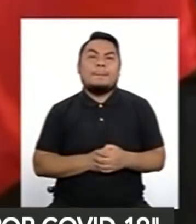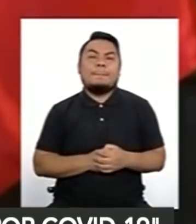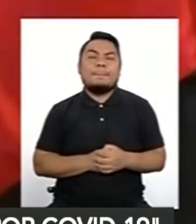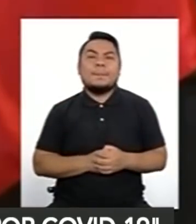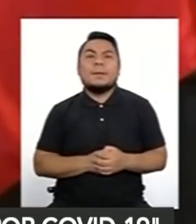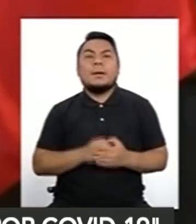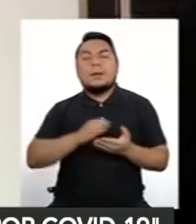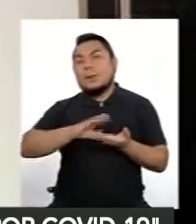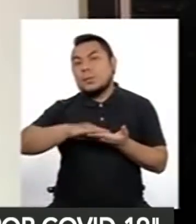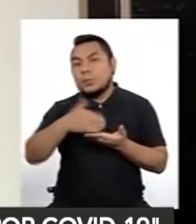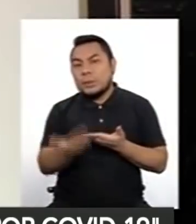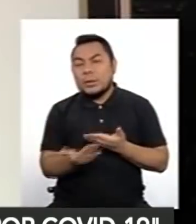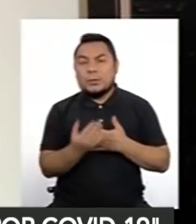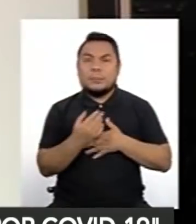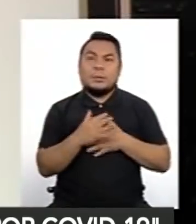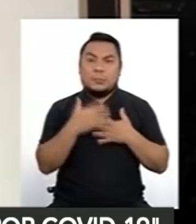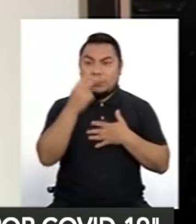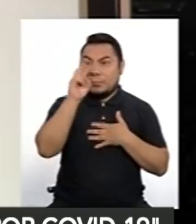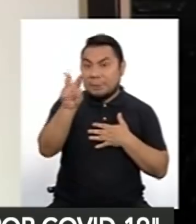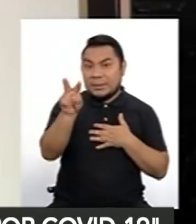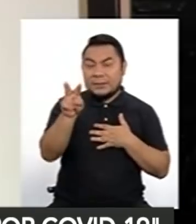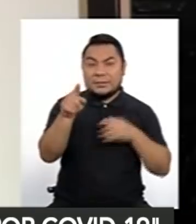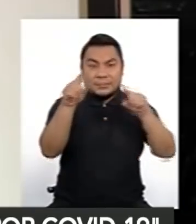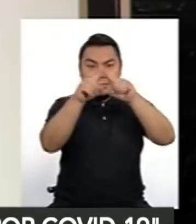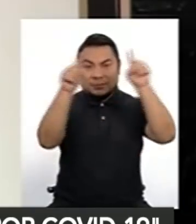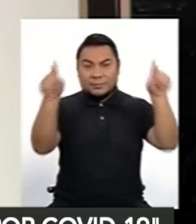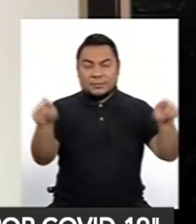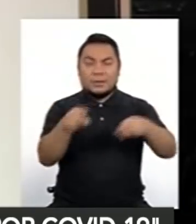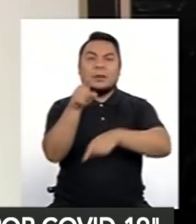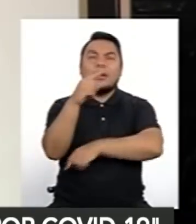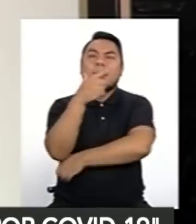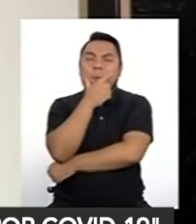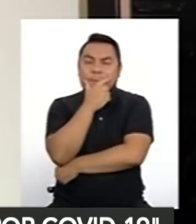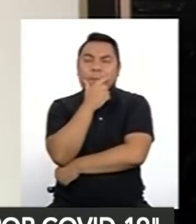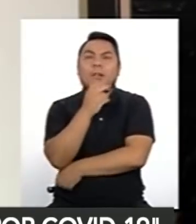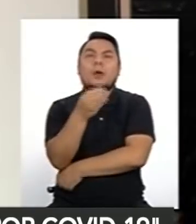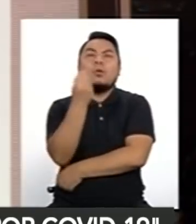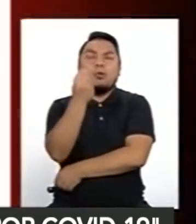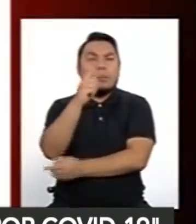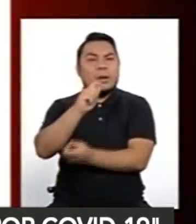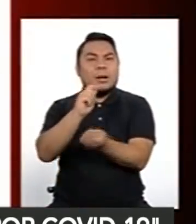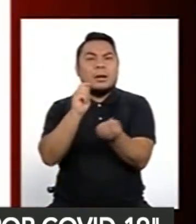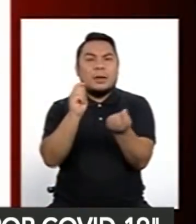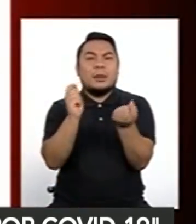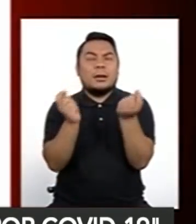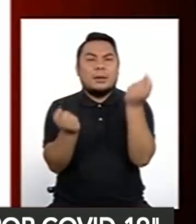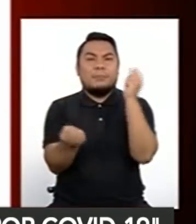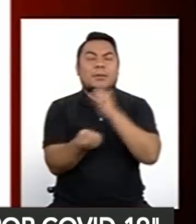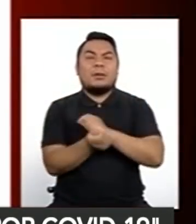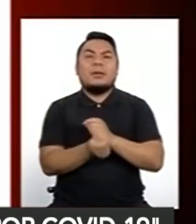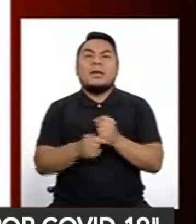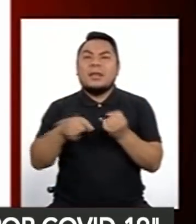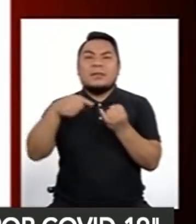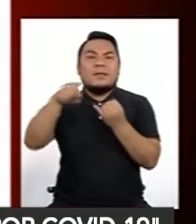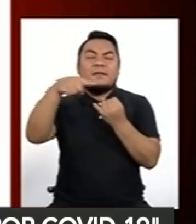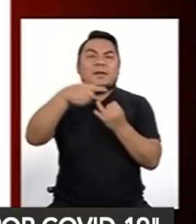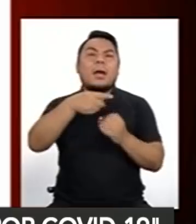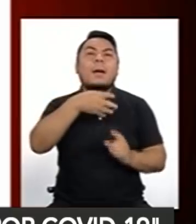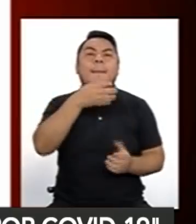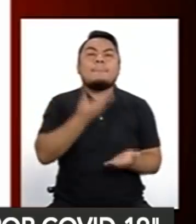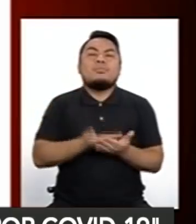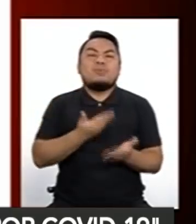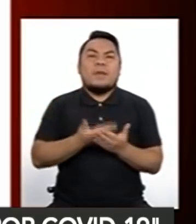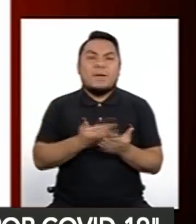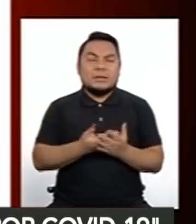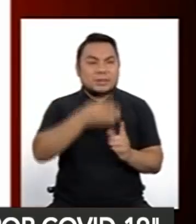ahí ver cómo ha variado la cantidad de pruebas, la cantidad